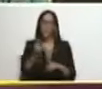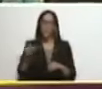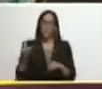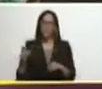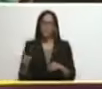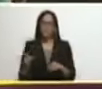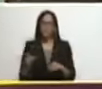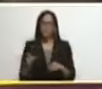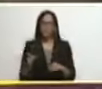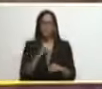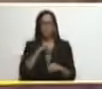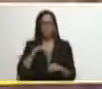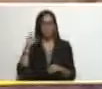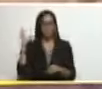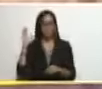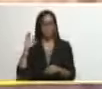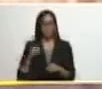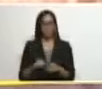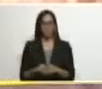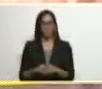ciudadanas de nuestro país.